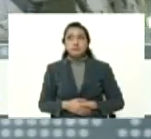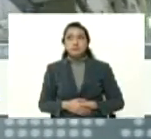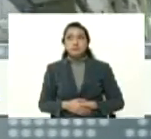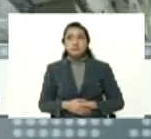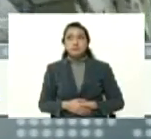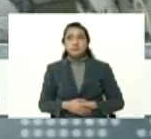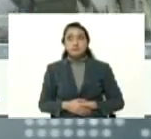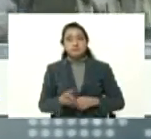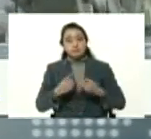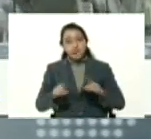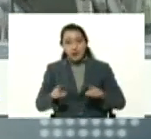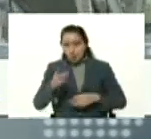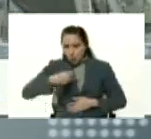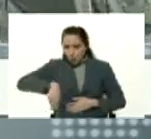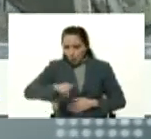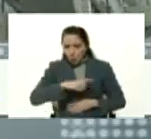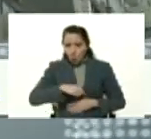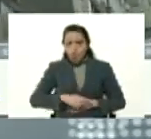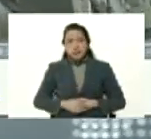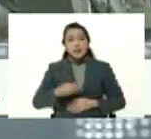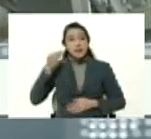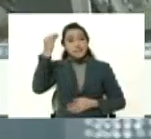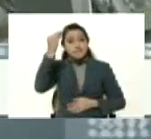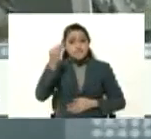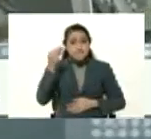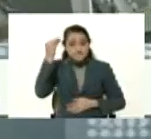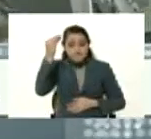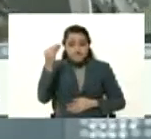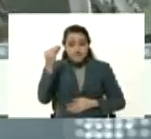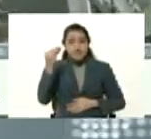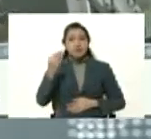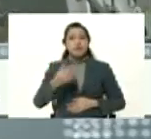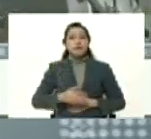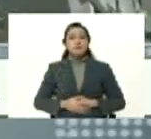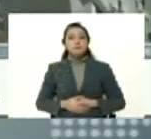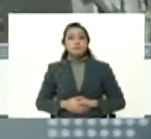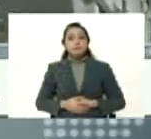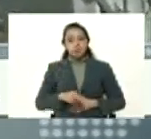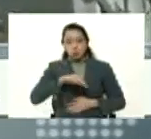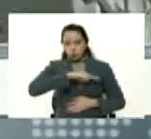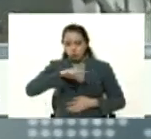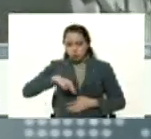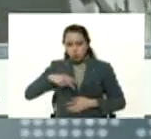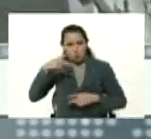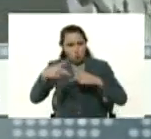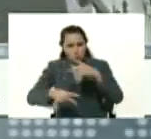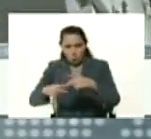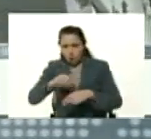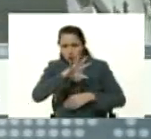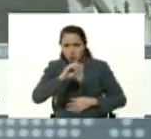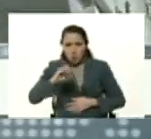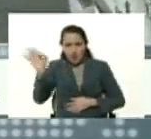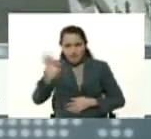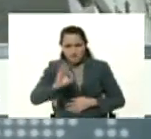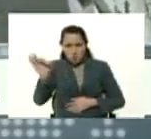Pero para que ustedes piensen, si hay una parte, si estamos produciendo al